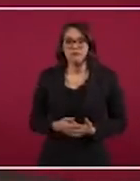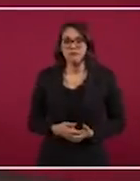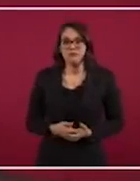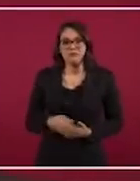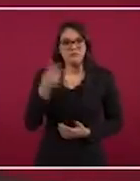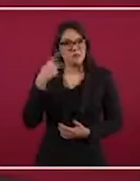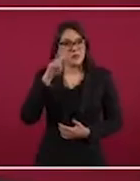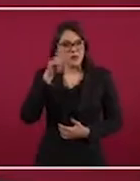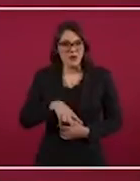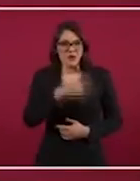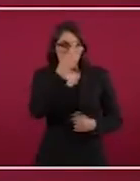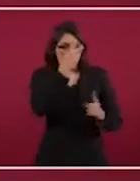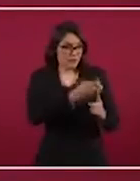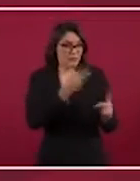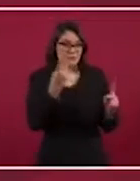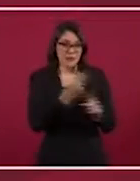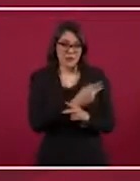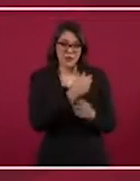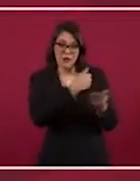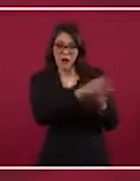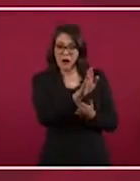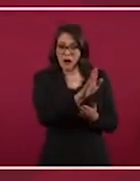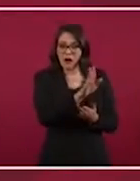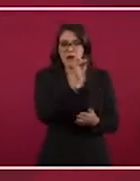pero fue una gran injusticia.